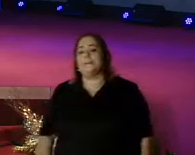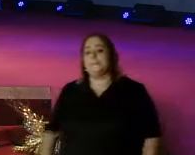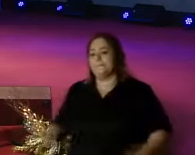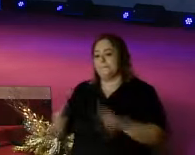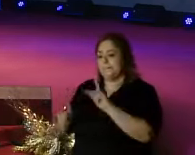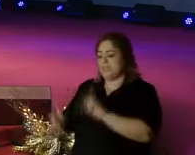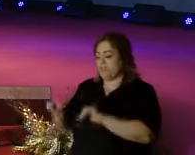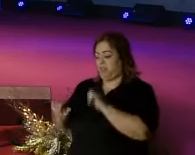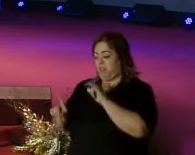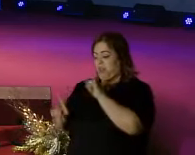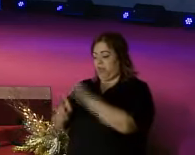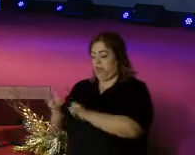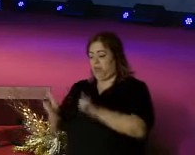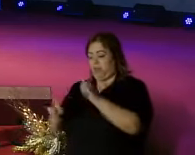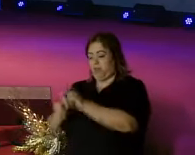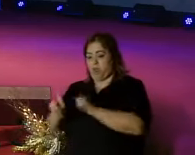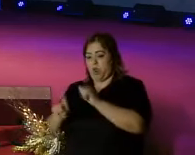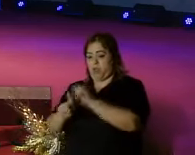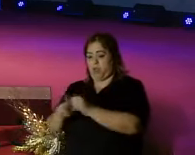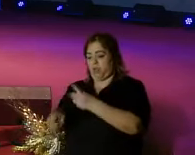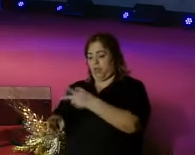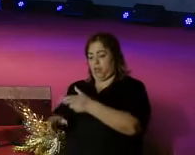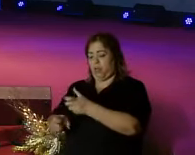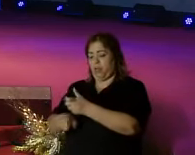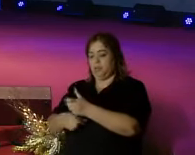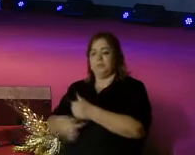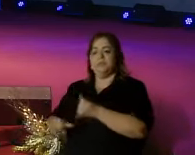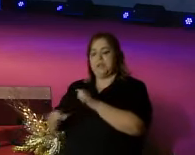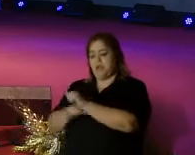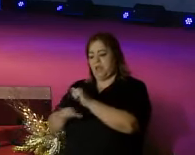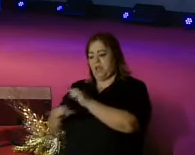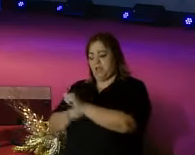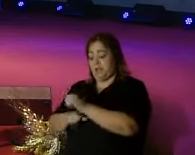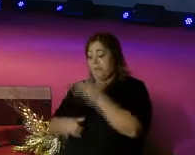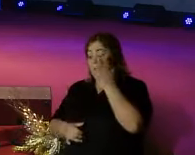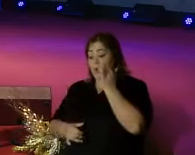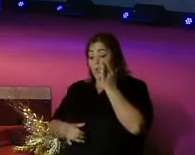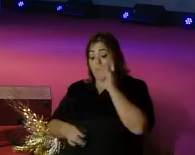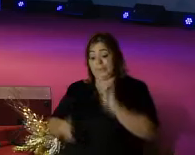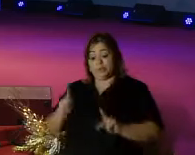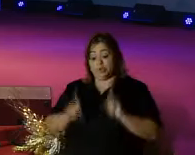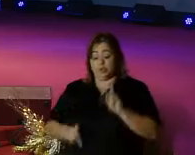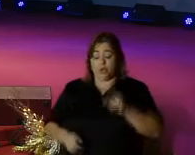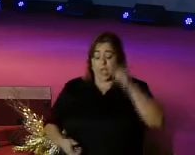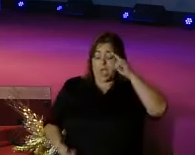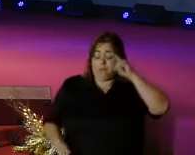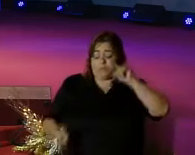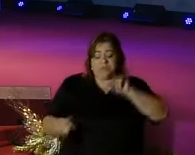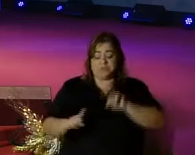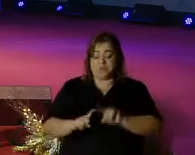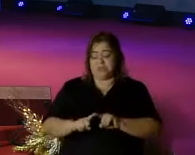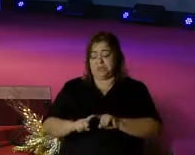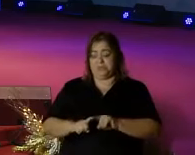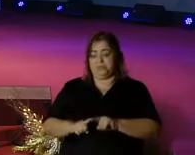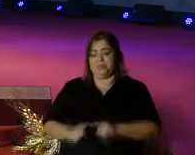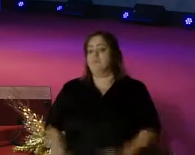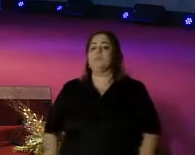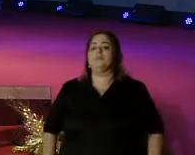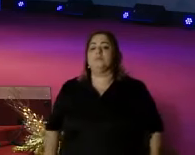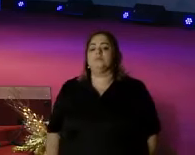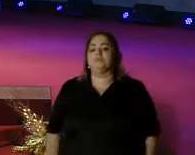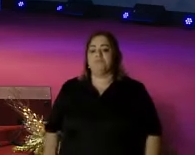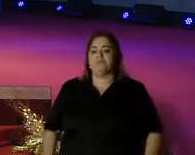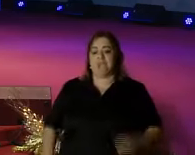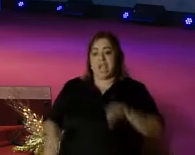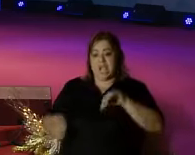Se burlaban de él. Porque hay gente que no cree lo que tú y yo creemos. Y aún dentro de la iglesia también. ¿Cuántas veces